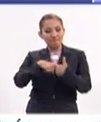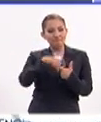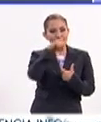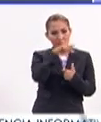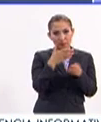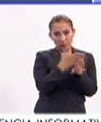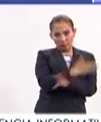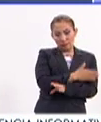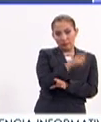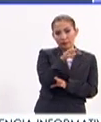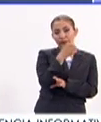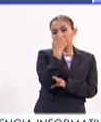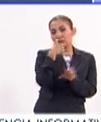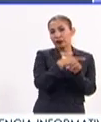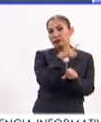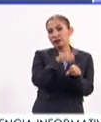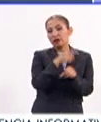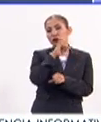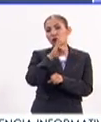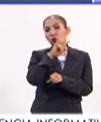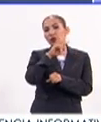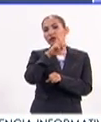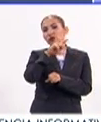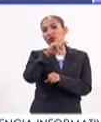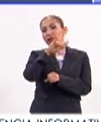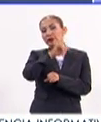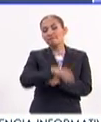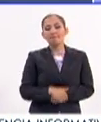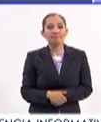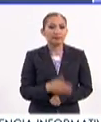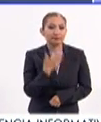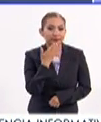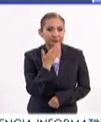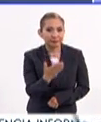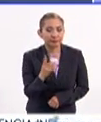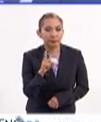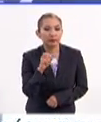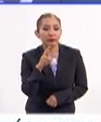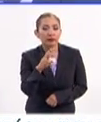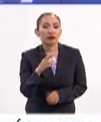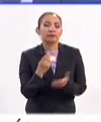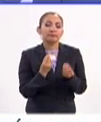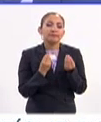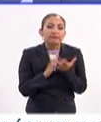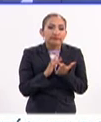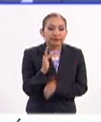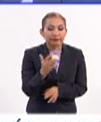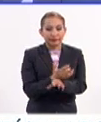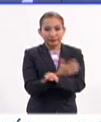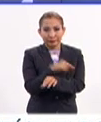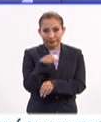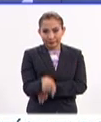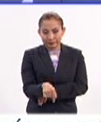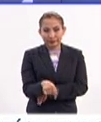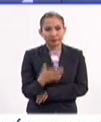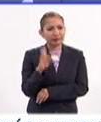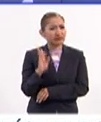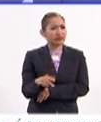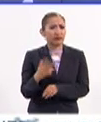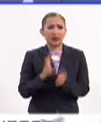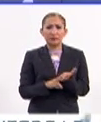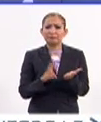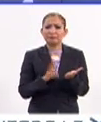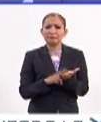parte originalmente de la Escuela Nacional de Jurisprudencia. Pues muy bien, doctor, muchísimas gracias por acompañarnos. Sin duda es